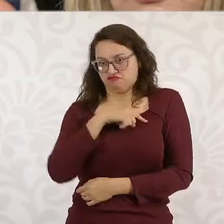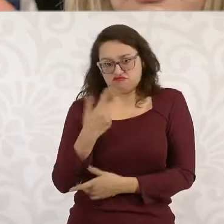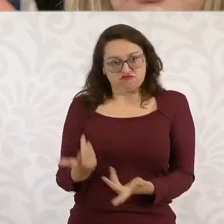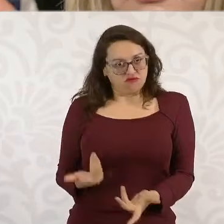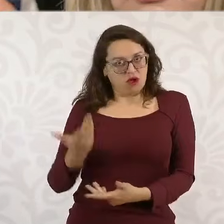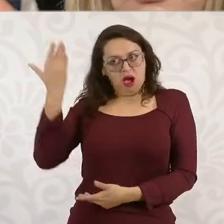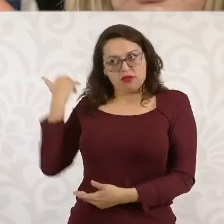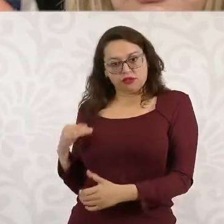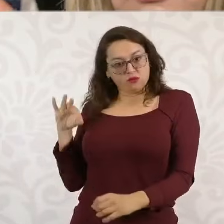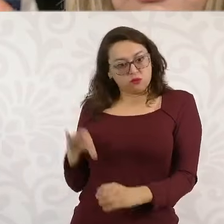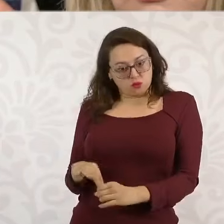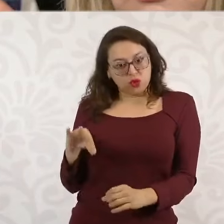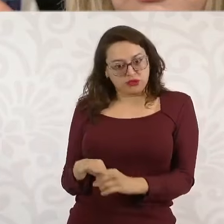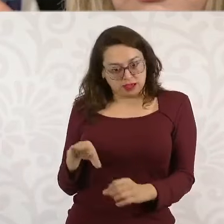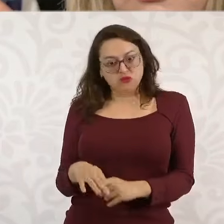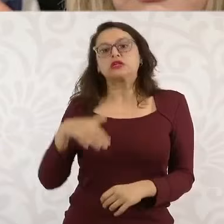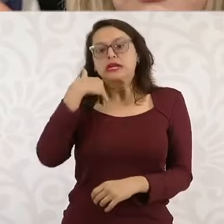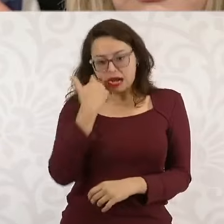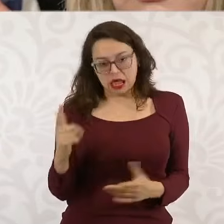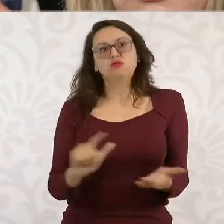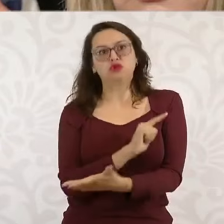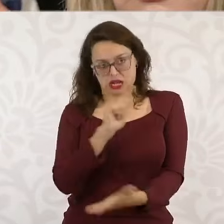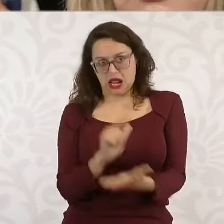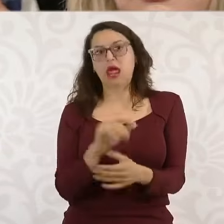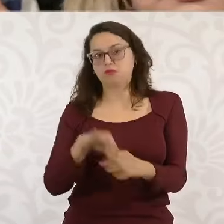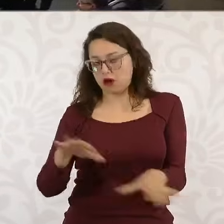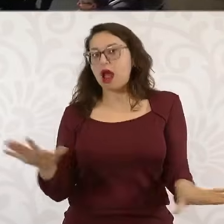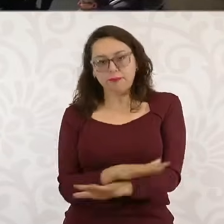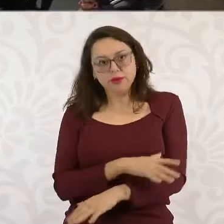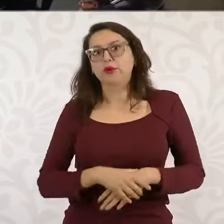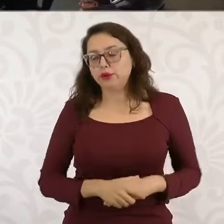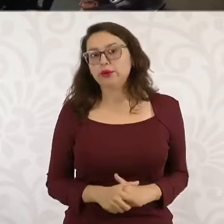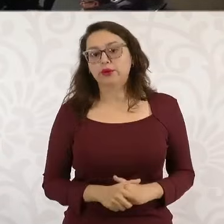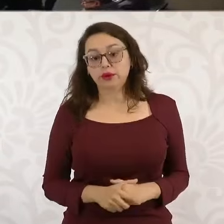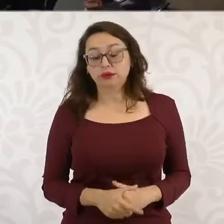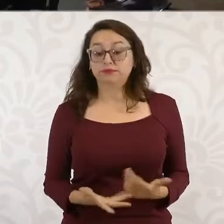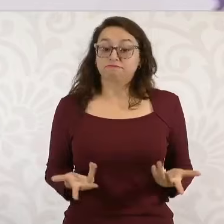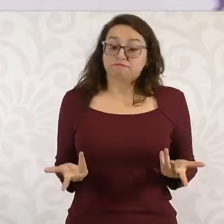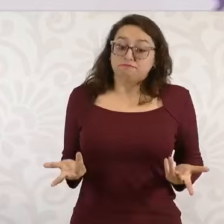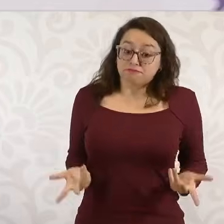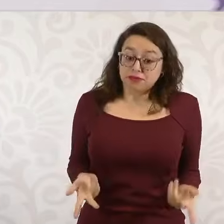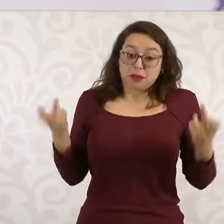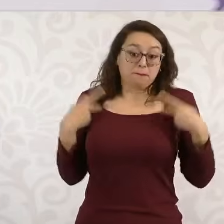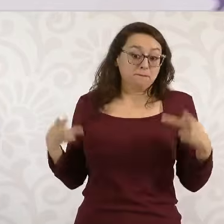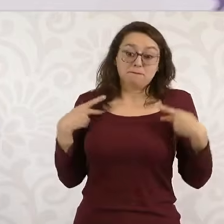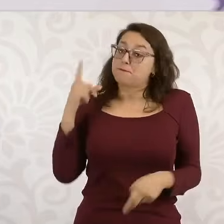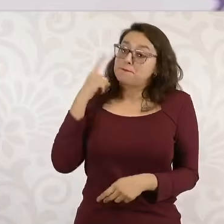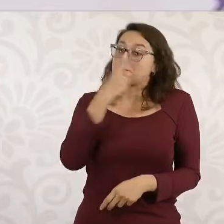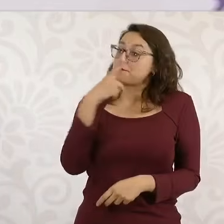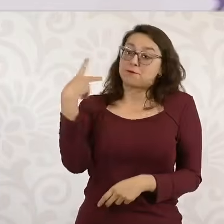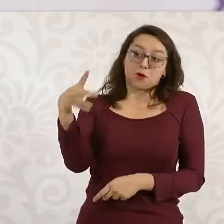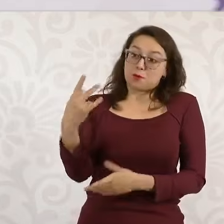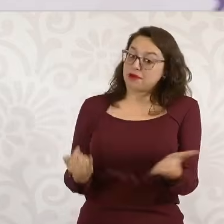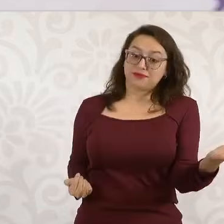usted encabeza, pues sí queremos una reforma electoral, presidenta. Pues depende de la gente. O